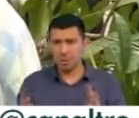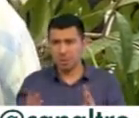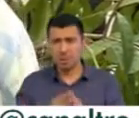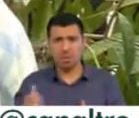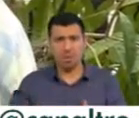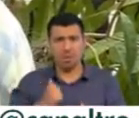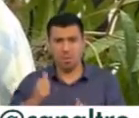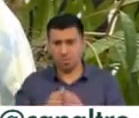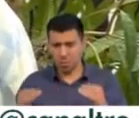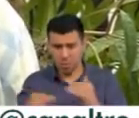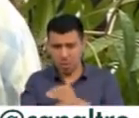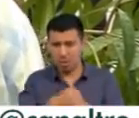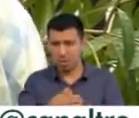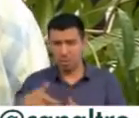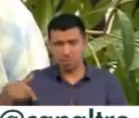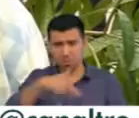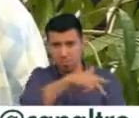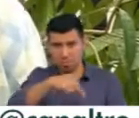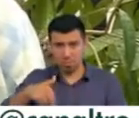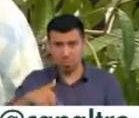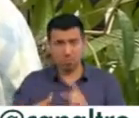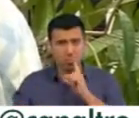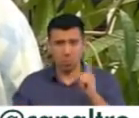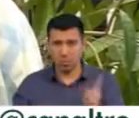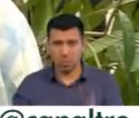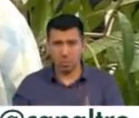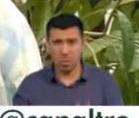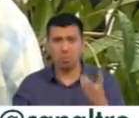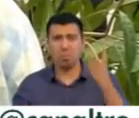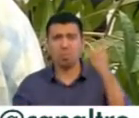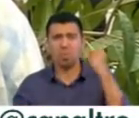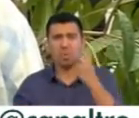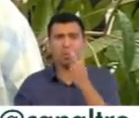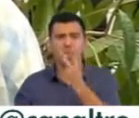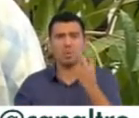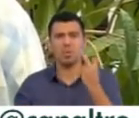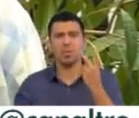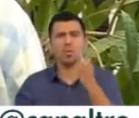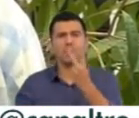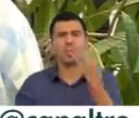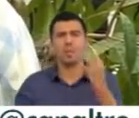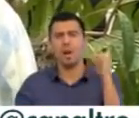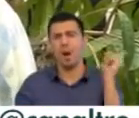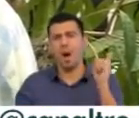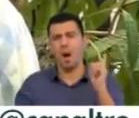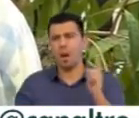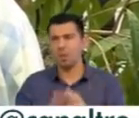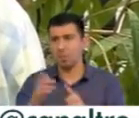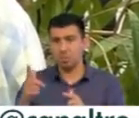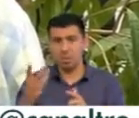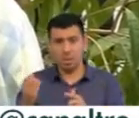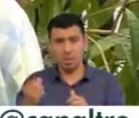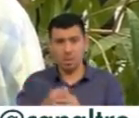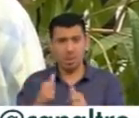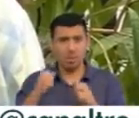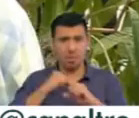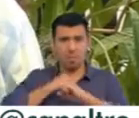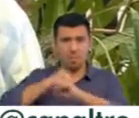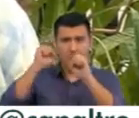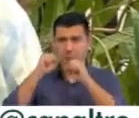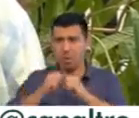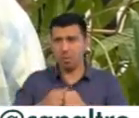construcciones que nosotros hicimos hace más de 22 o 23 años y el fin de él estuve